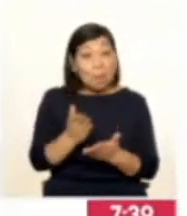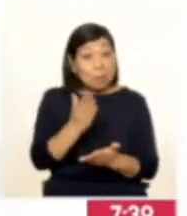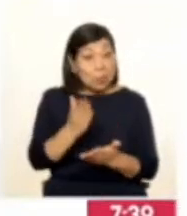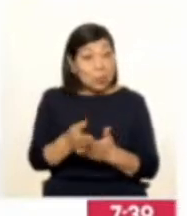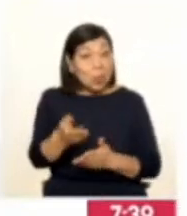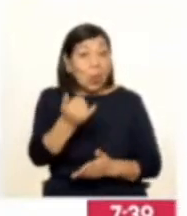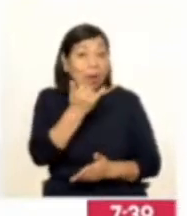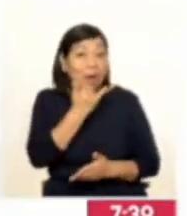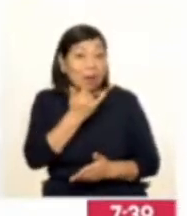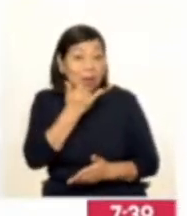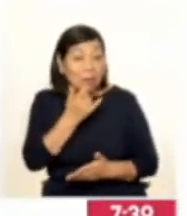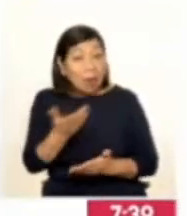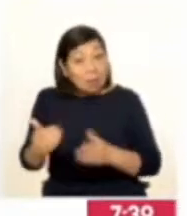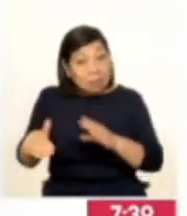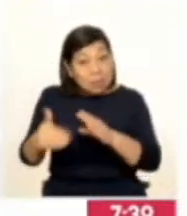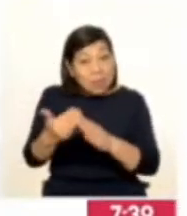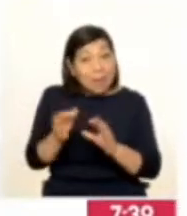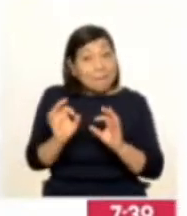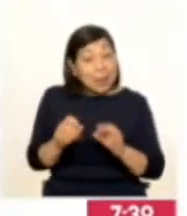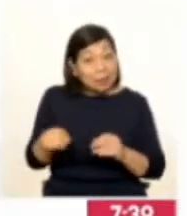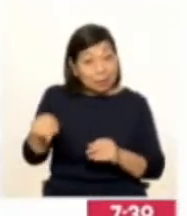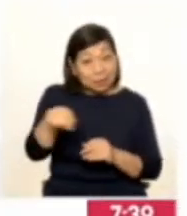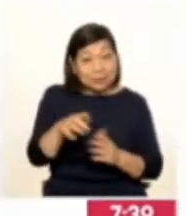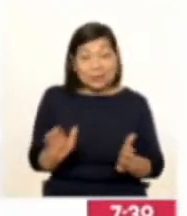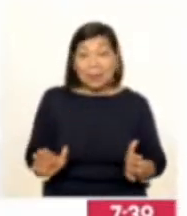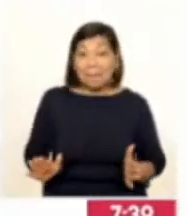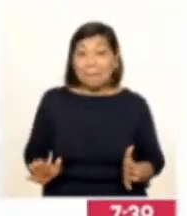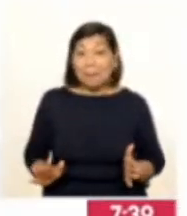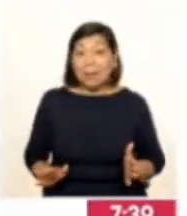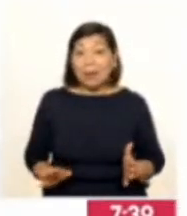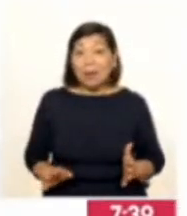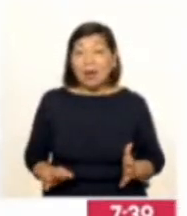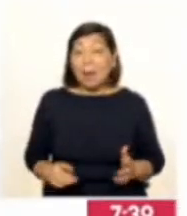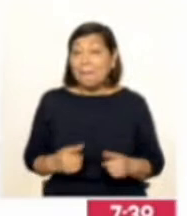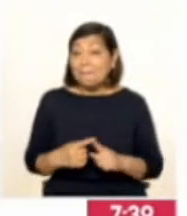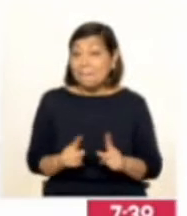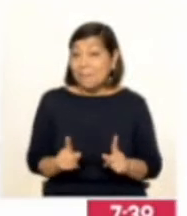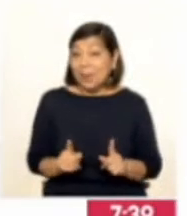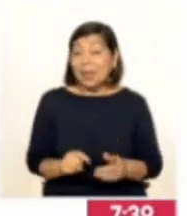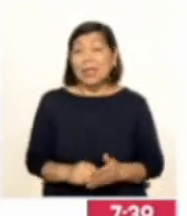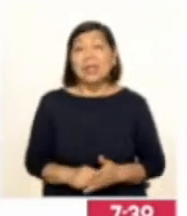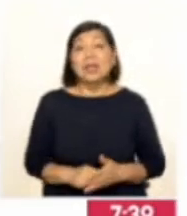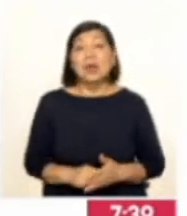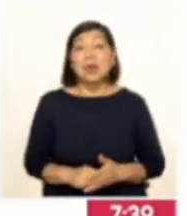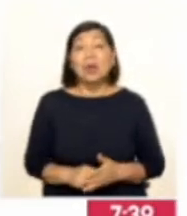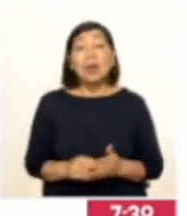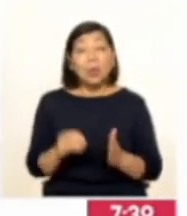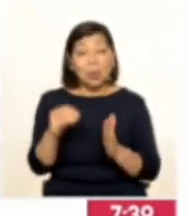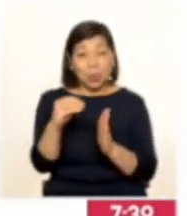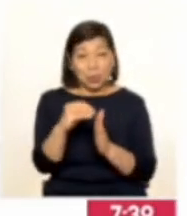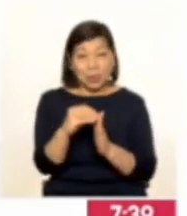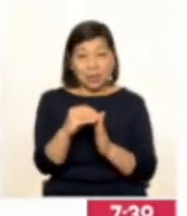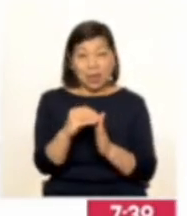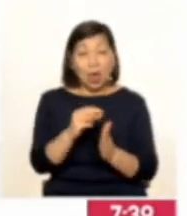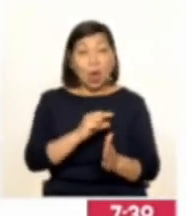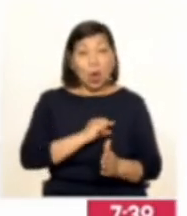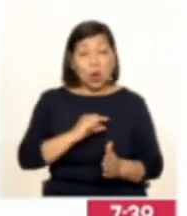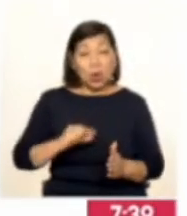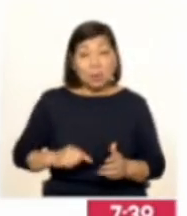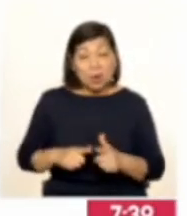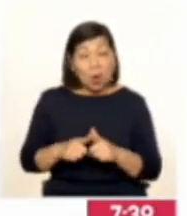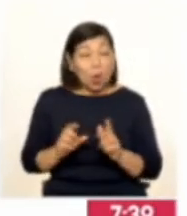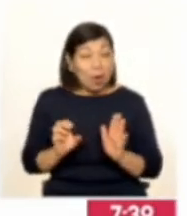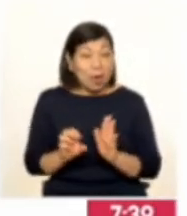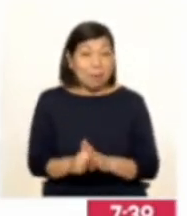se está equivocando en esto mi tía ese riesgo la tasa de que la tasa de de cumplimiento por parte de los gobiernos locales